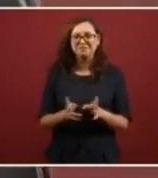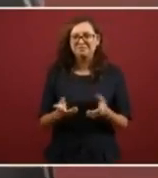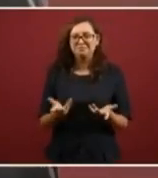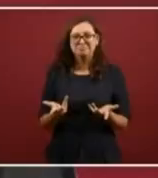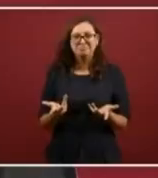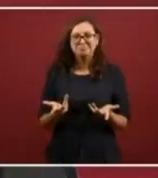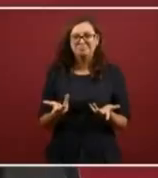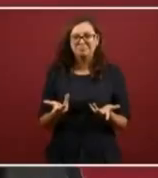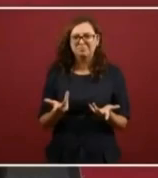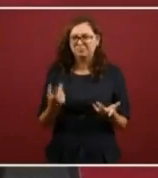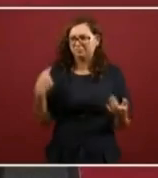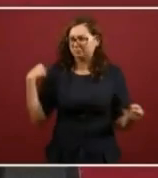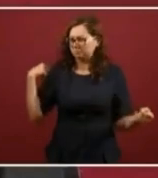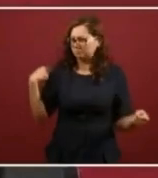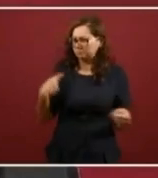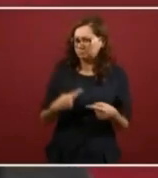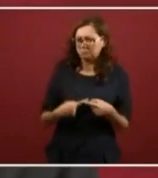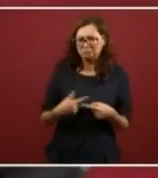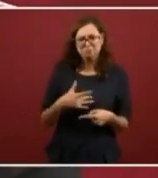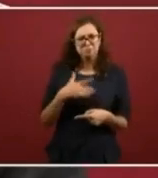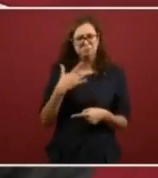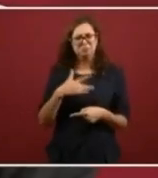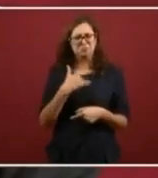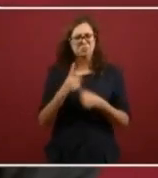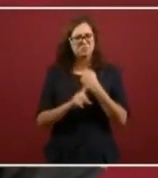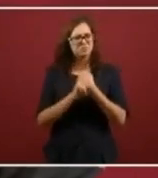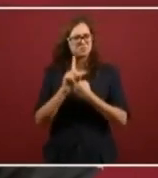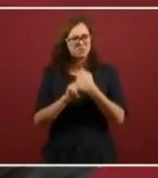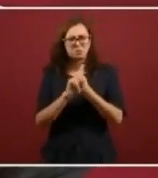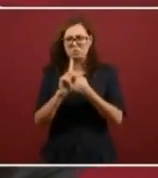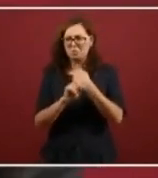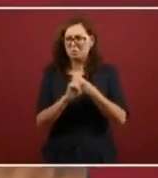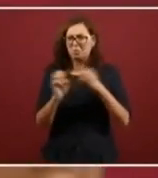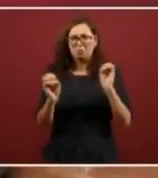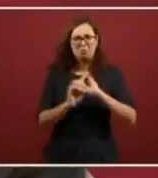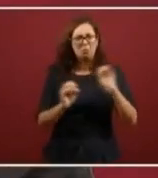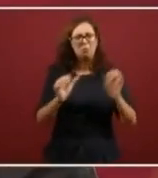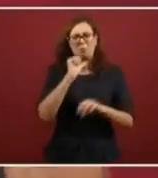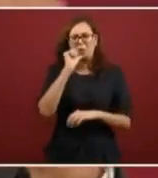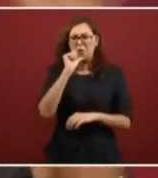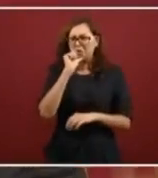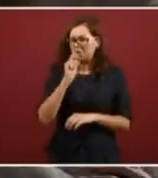no hubo problema con el peso,